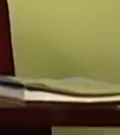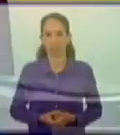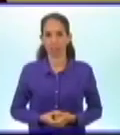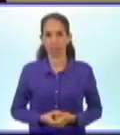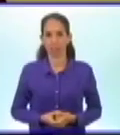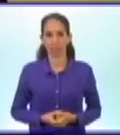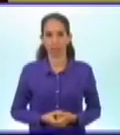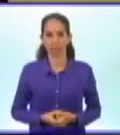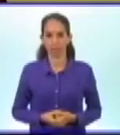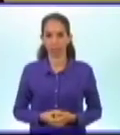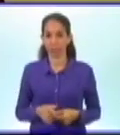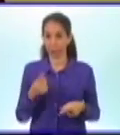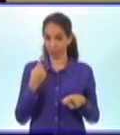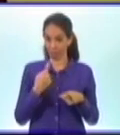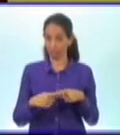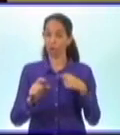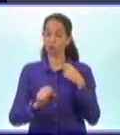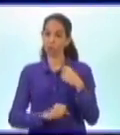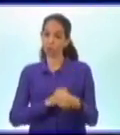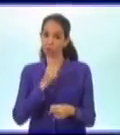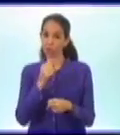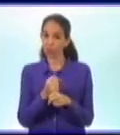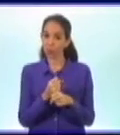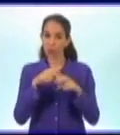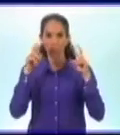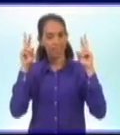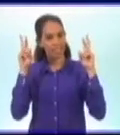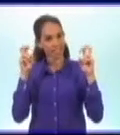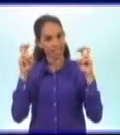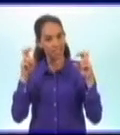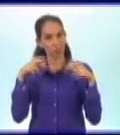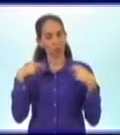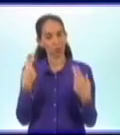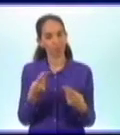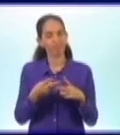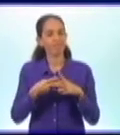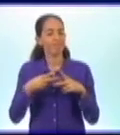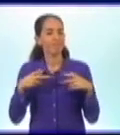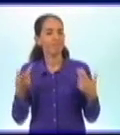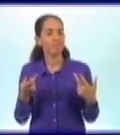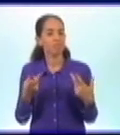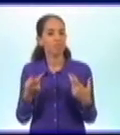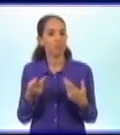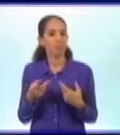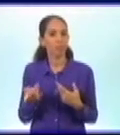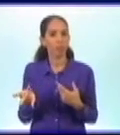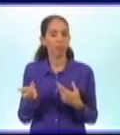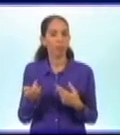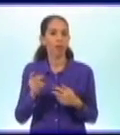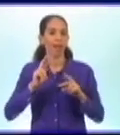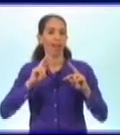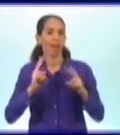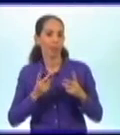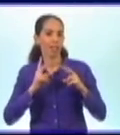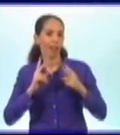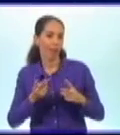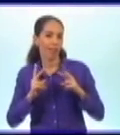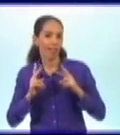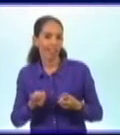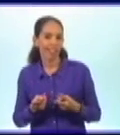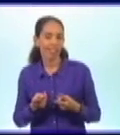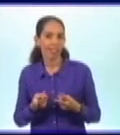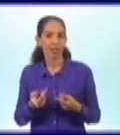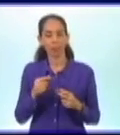Otro uso de las comillas es que nos sirven para evitar la repetición innecesaria de palabras o expresiones